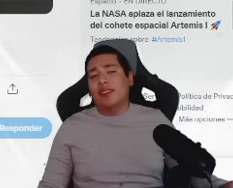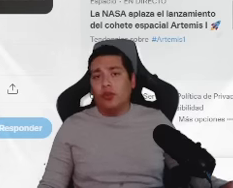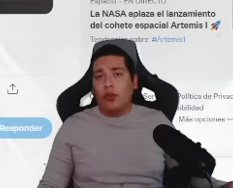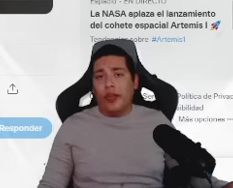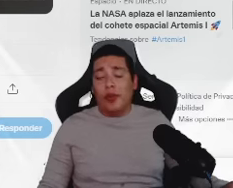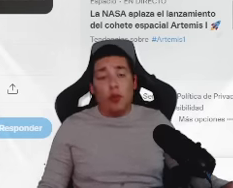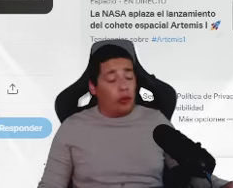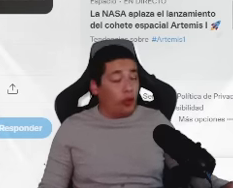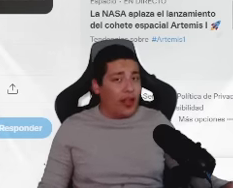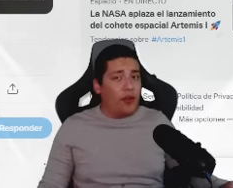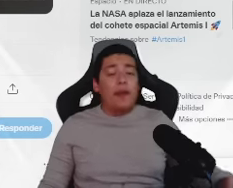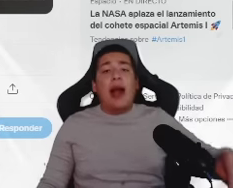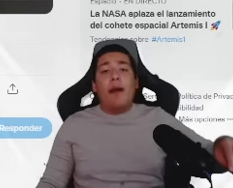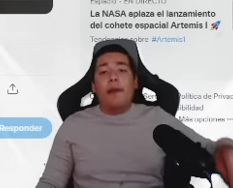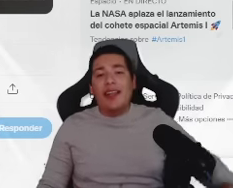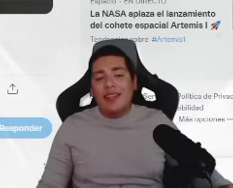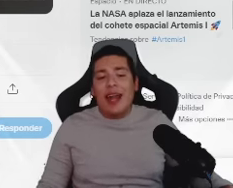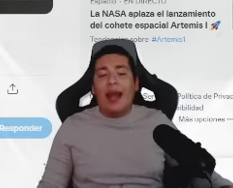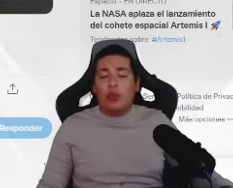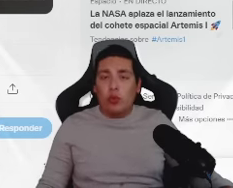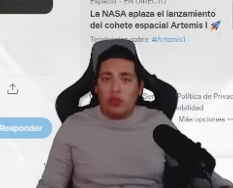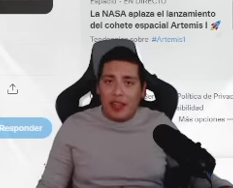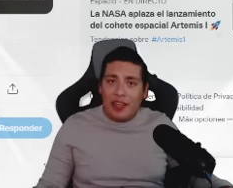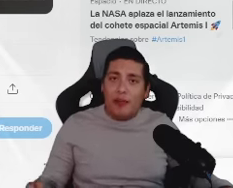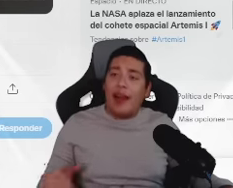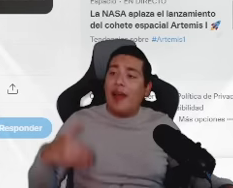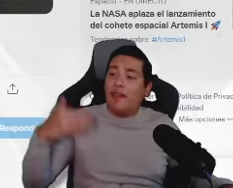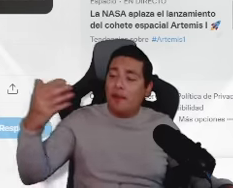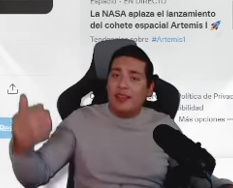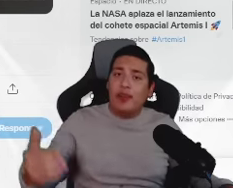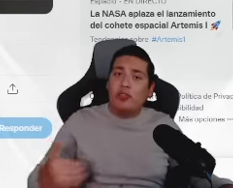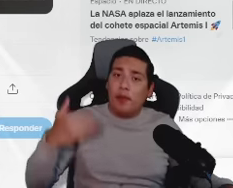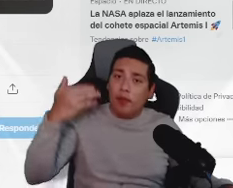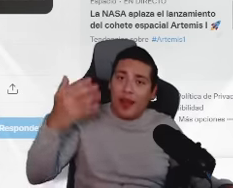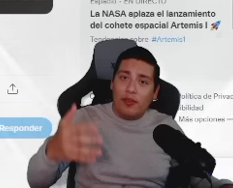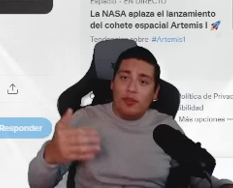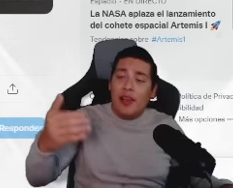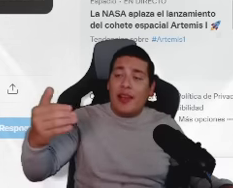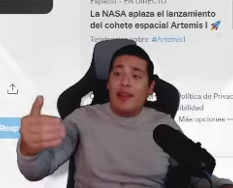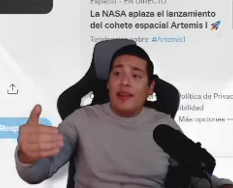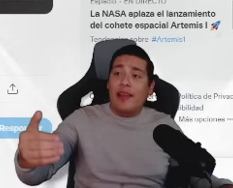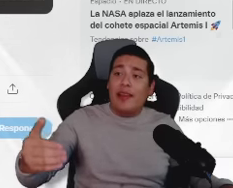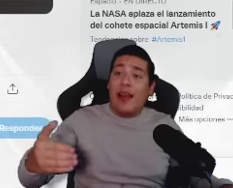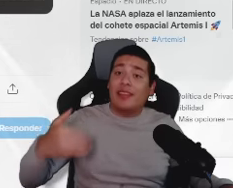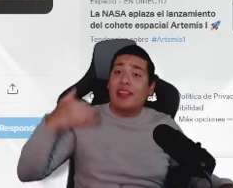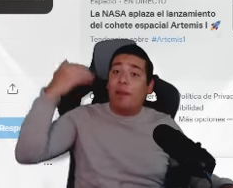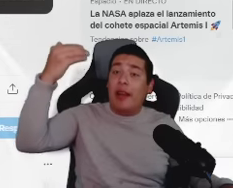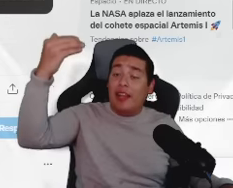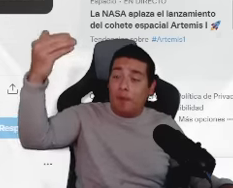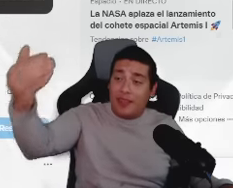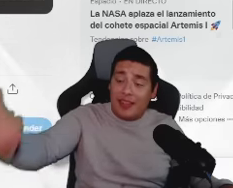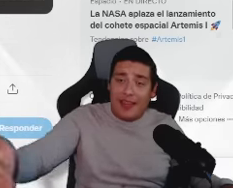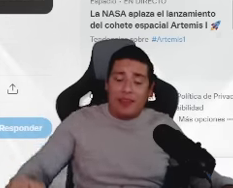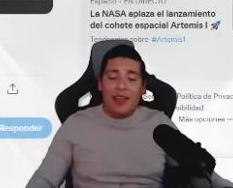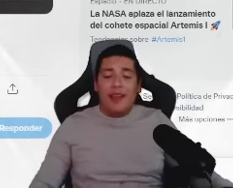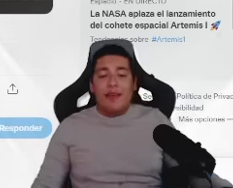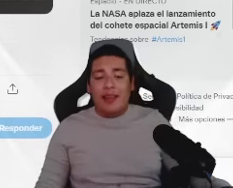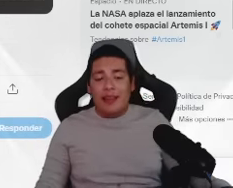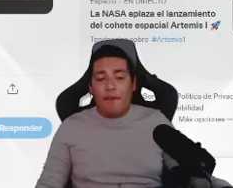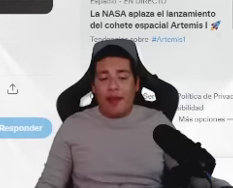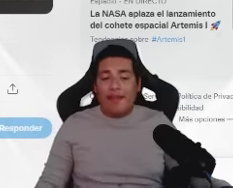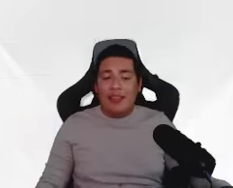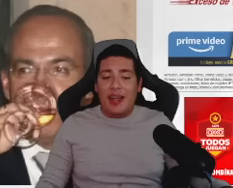sánchez cordero aparece arturo saldívar además de los abogados y hasta el ex presidente